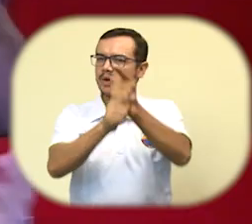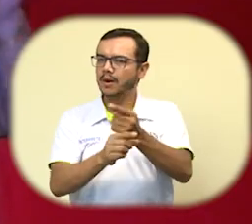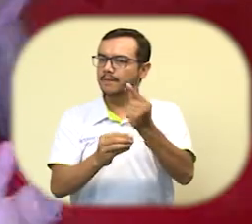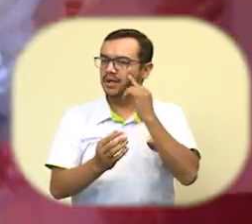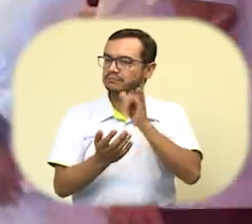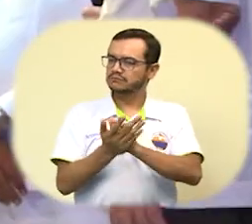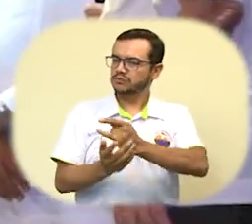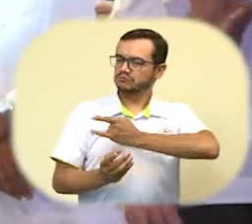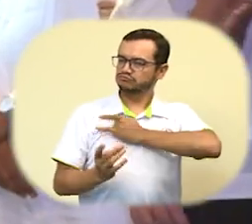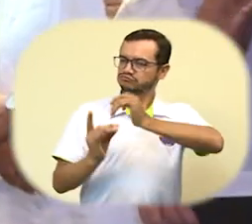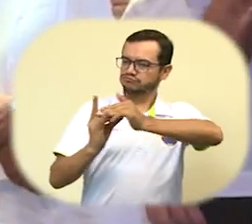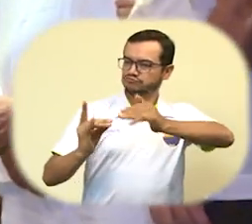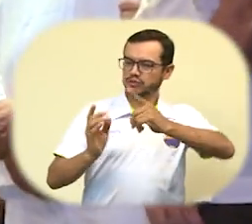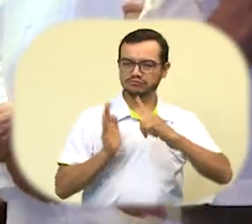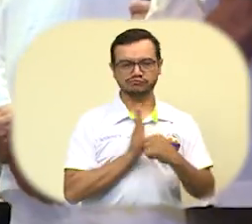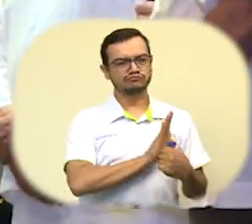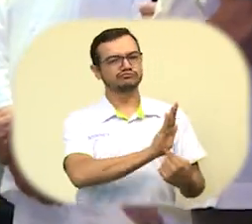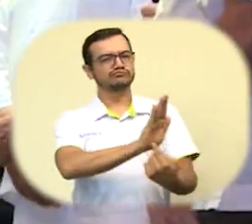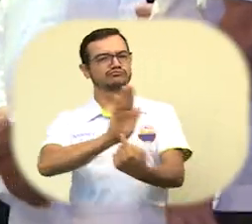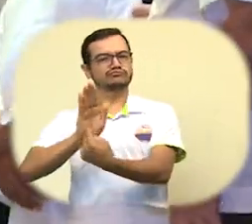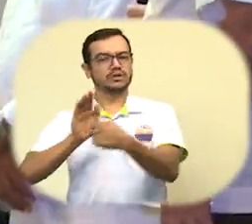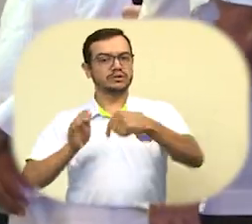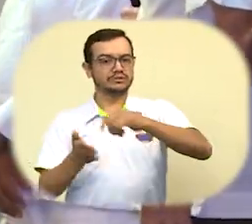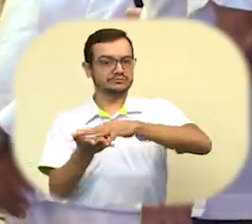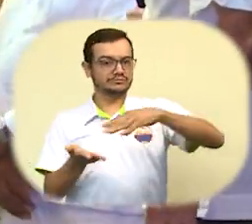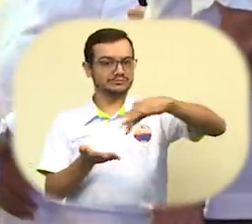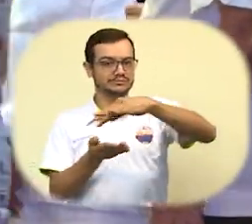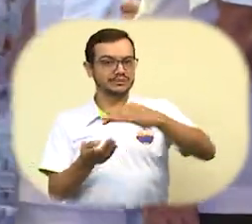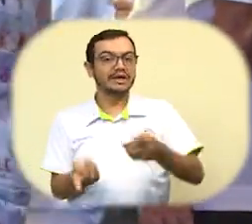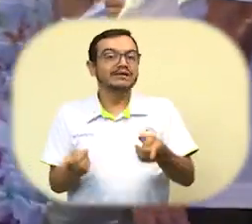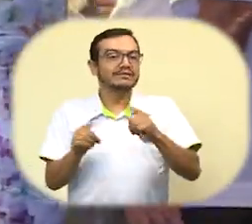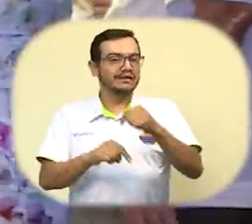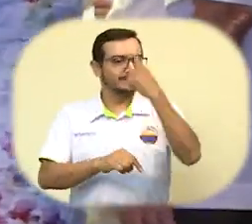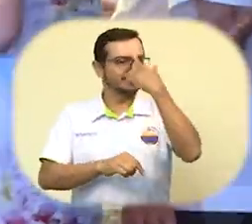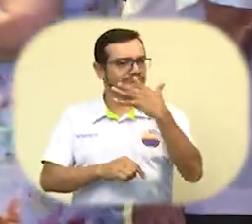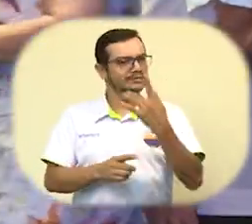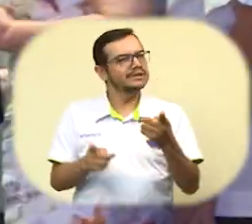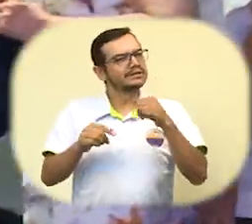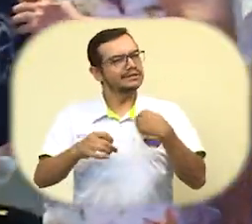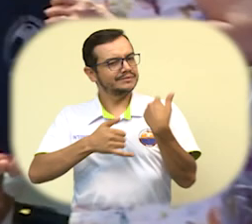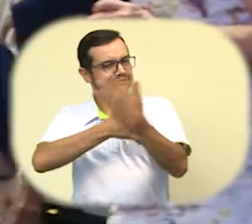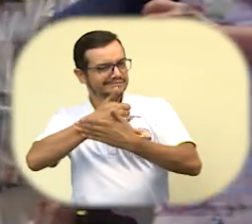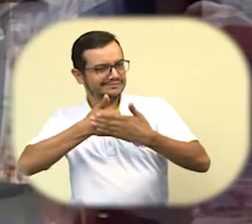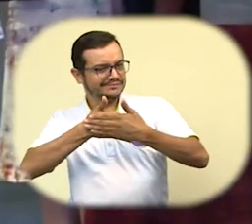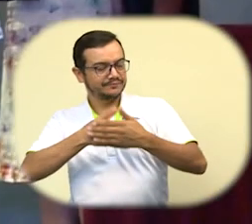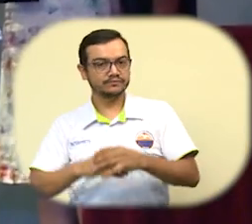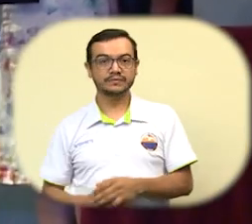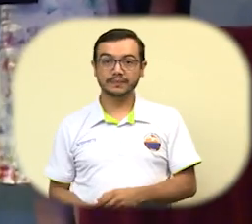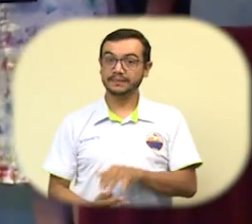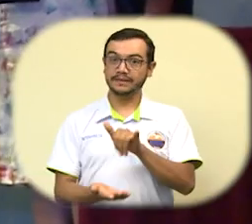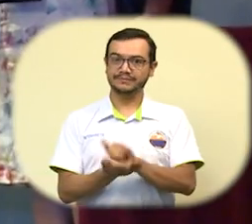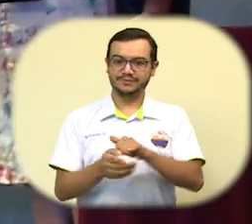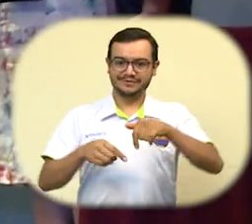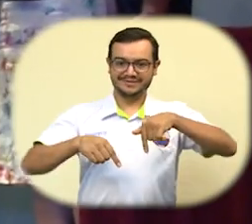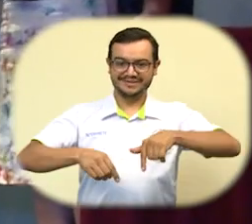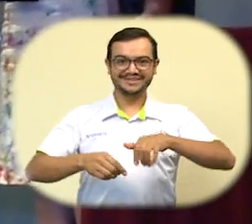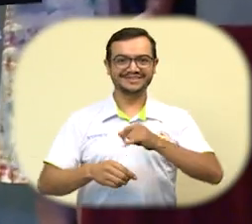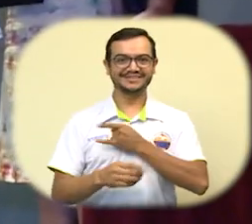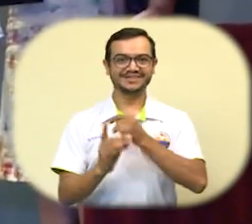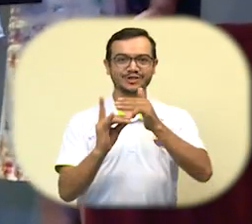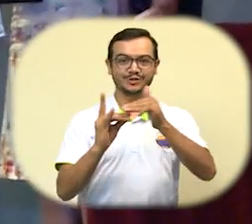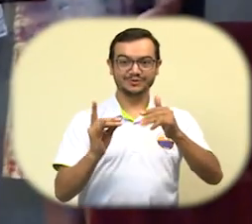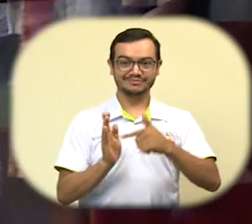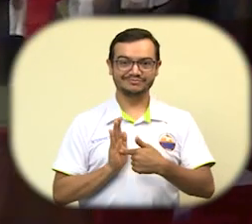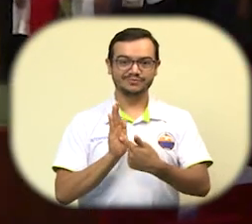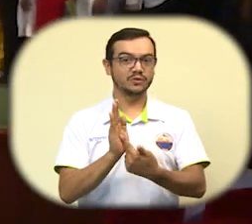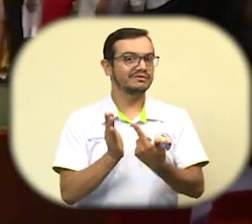futuro para que la universidad sea un ejemplo en el departamento y en el país. Con este acto, nuestra Casa de